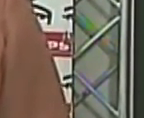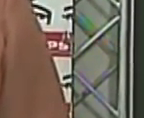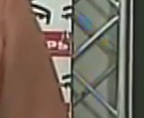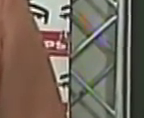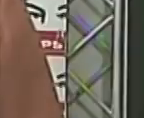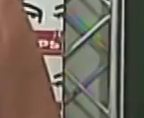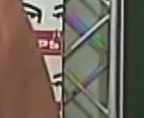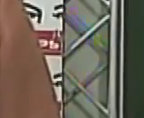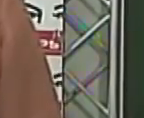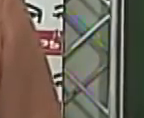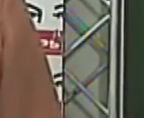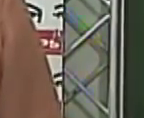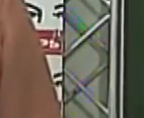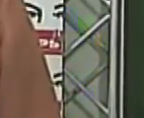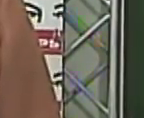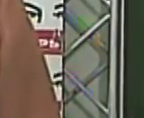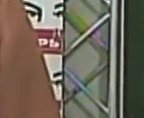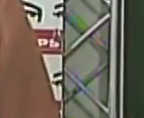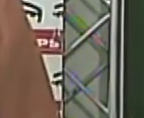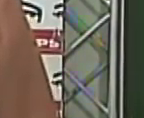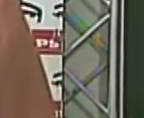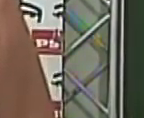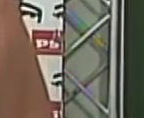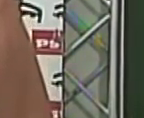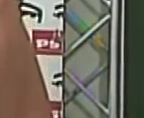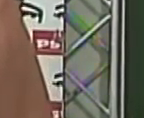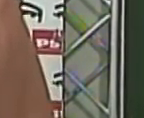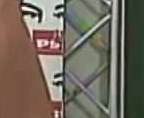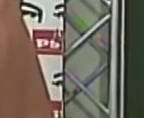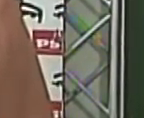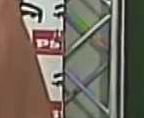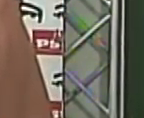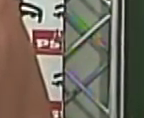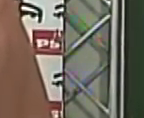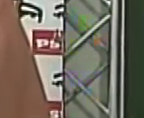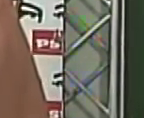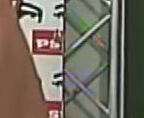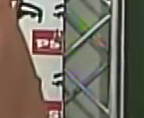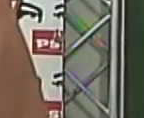alcanzar más victorias este año 2018. Amigos televidentes, así retornamos a los estudios. Adelante.